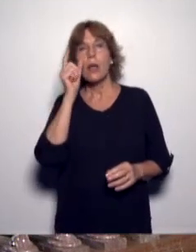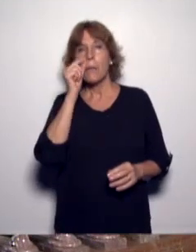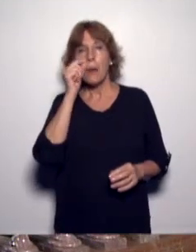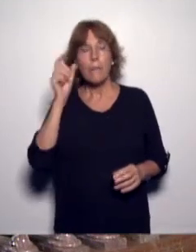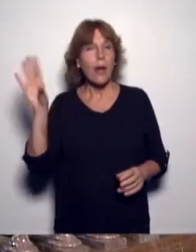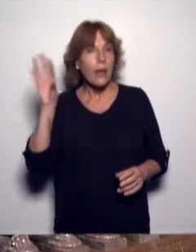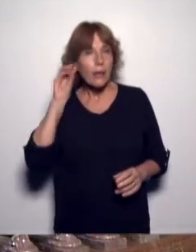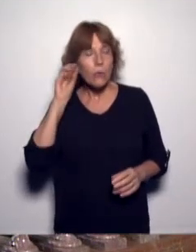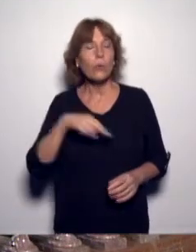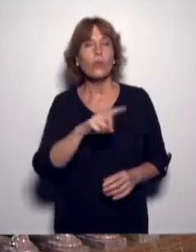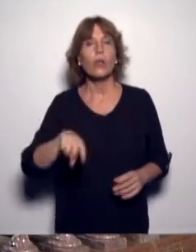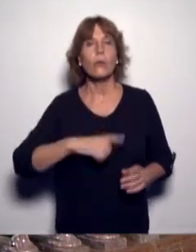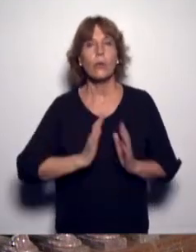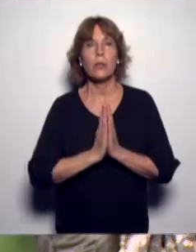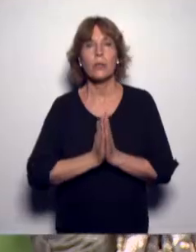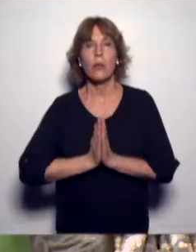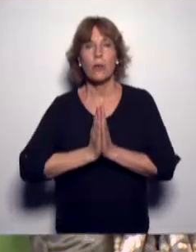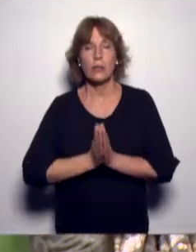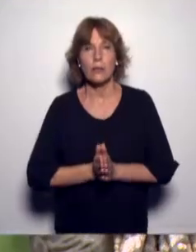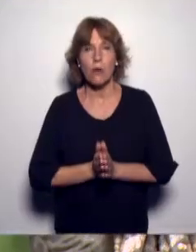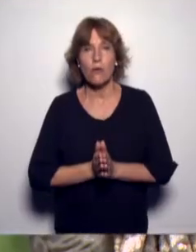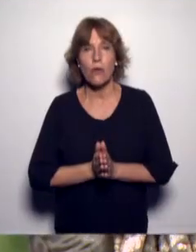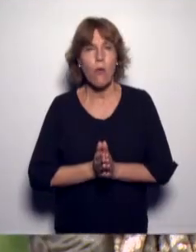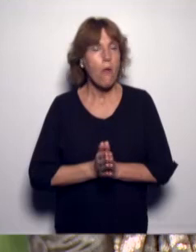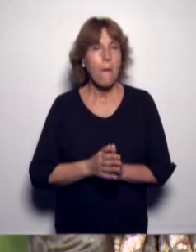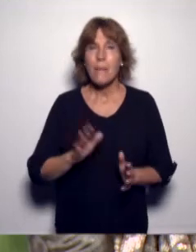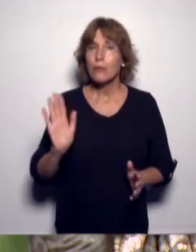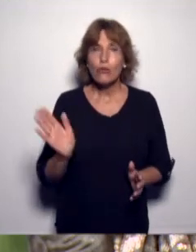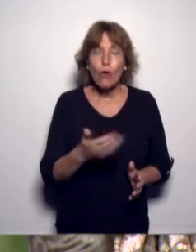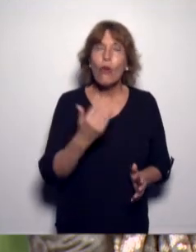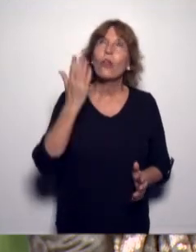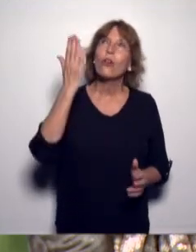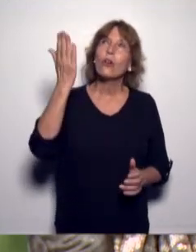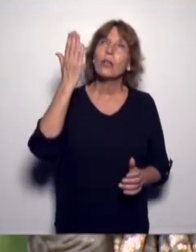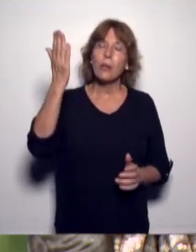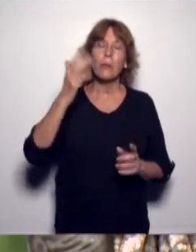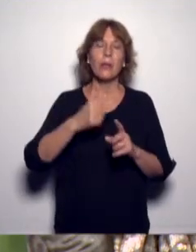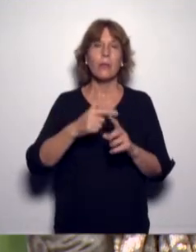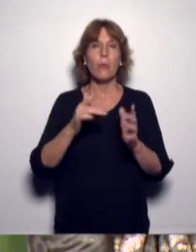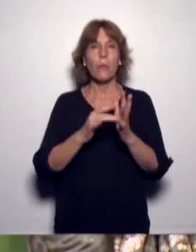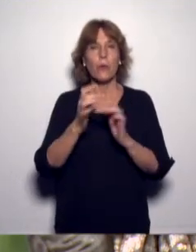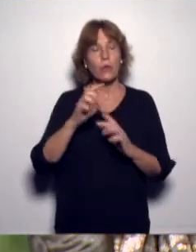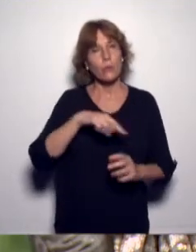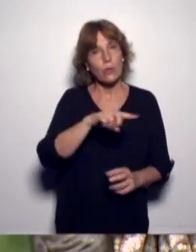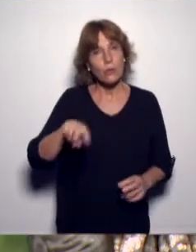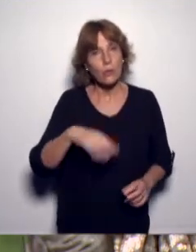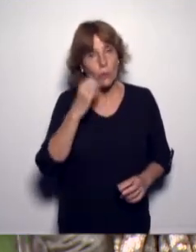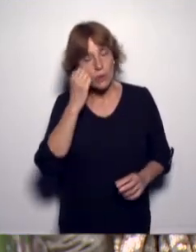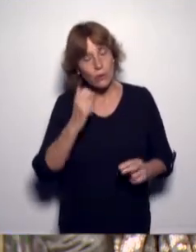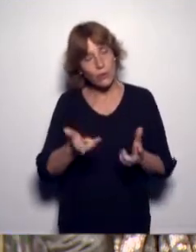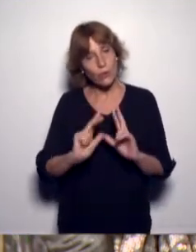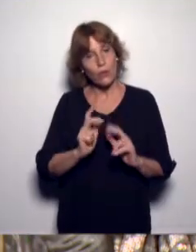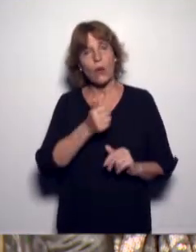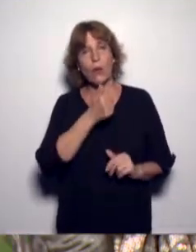Padre, escucha nuestra oración. Danos todo aquello que confiadamente te pedimos por Jesucristo nuestro Señor.